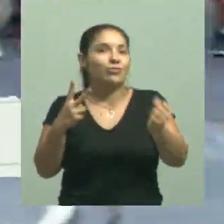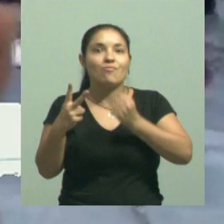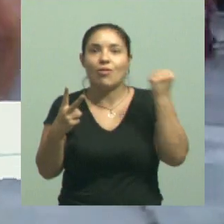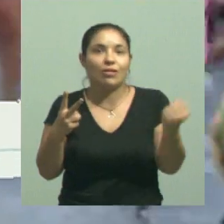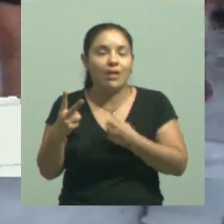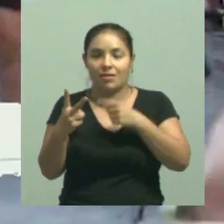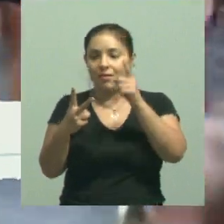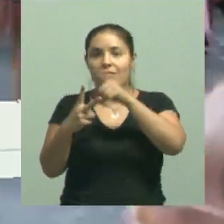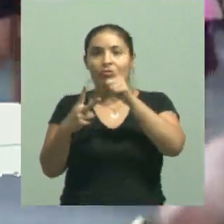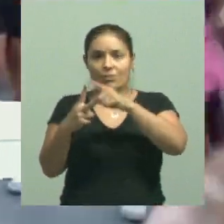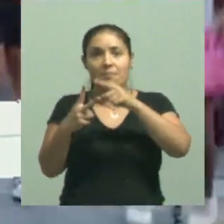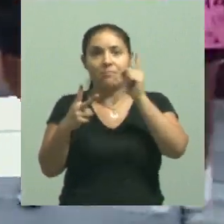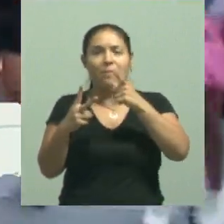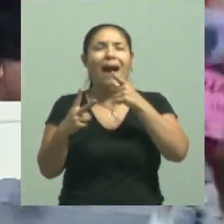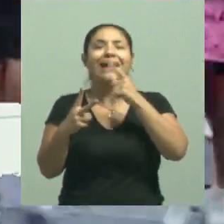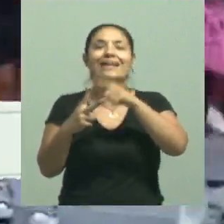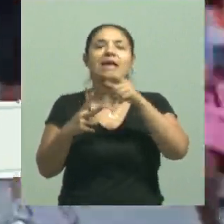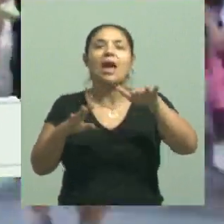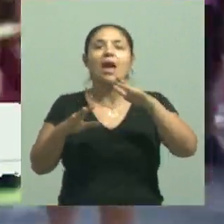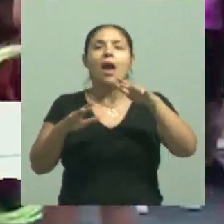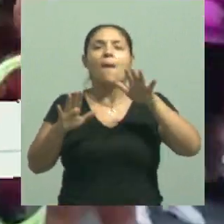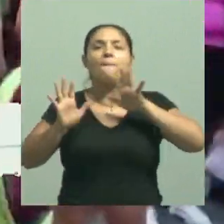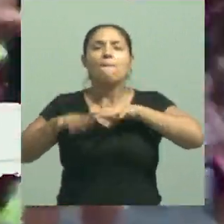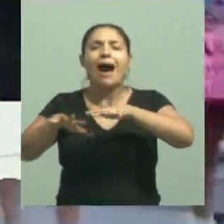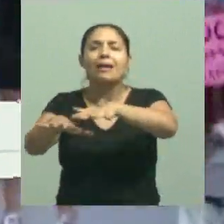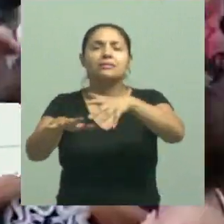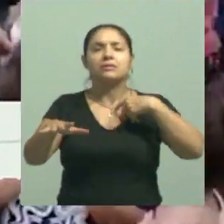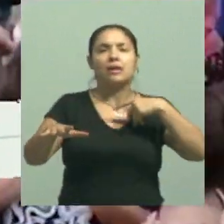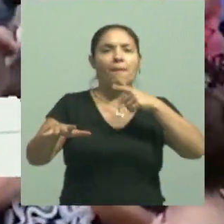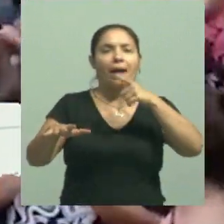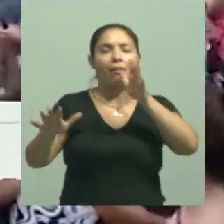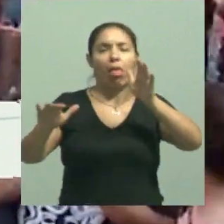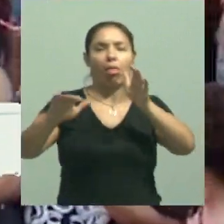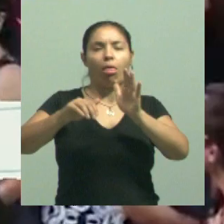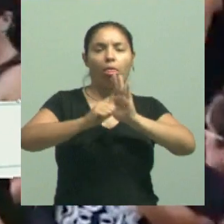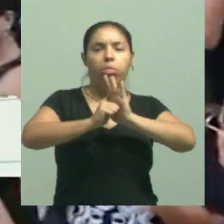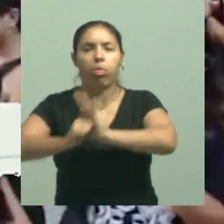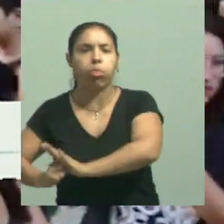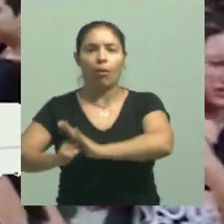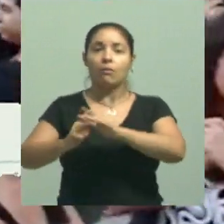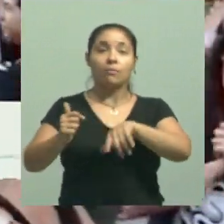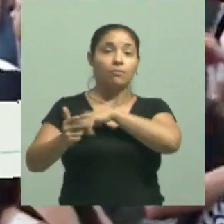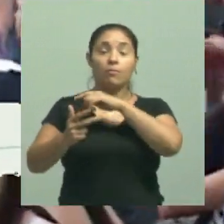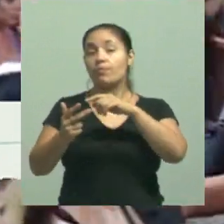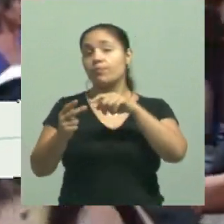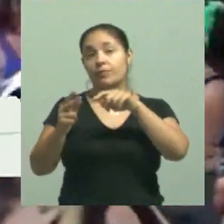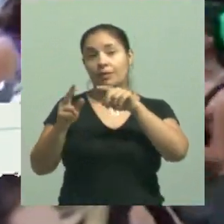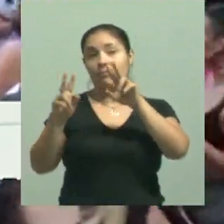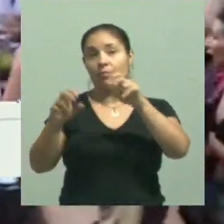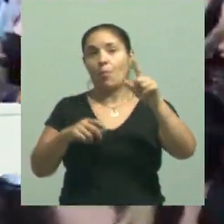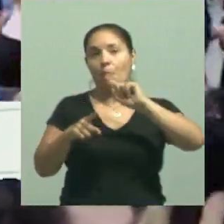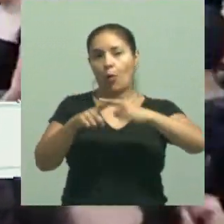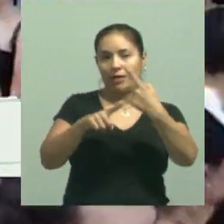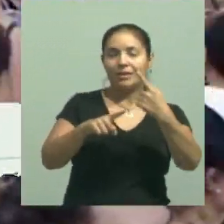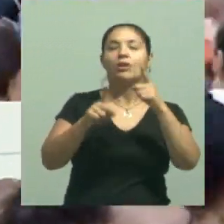esta desmovilización que parece que se motoriza o que se fogonea quizás no solo desde las cúpulas políticas, sino